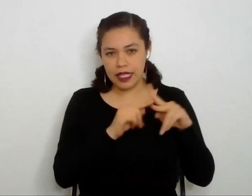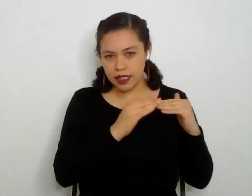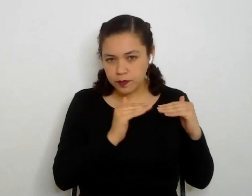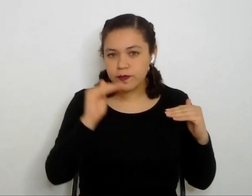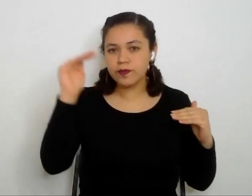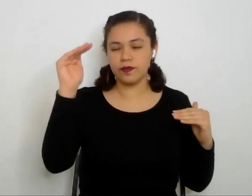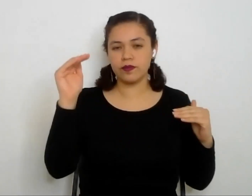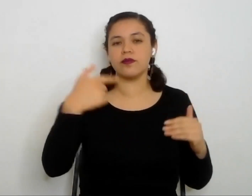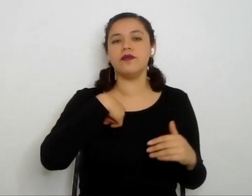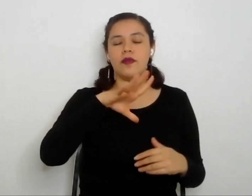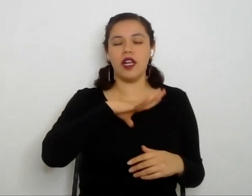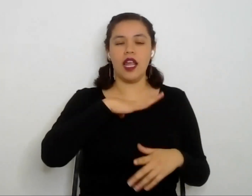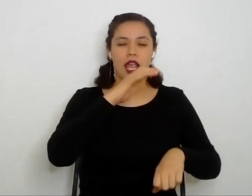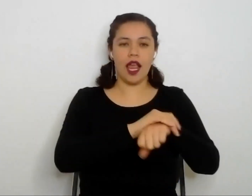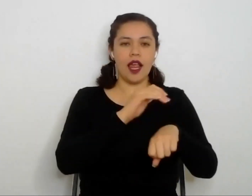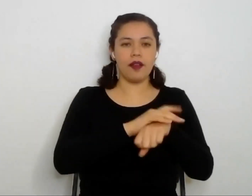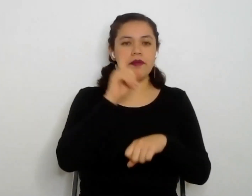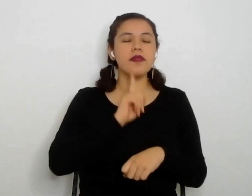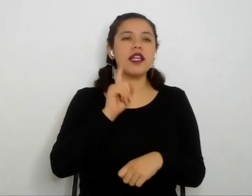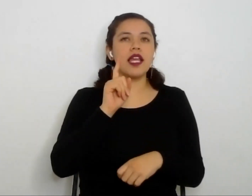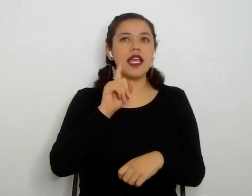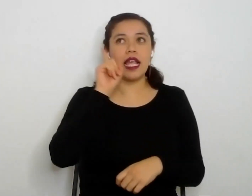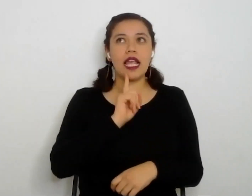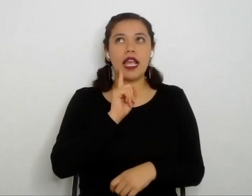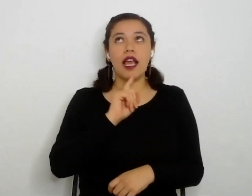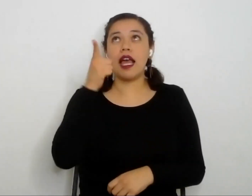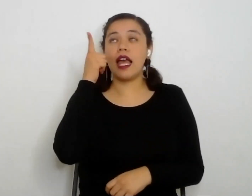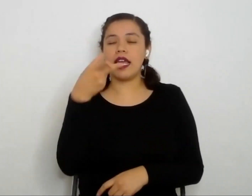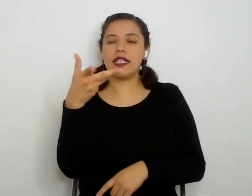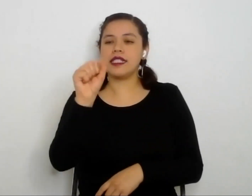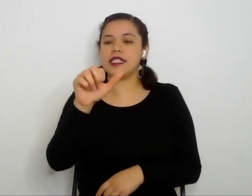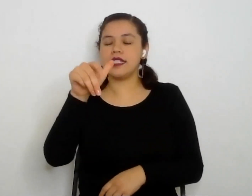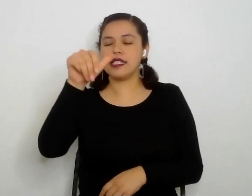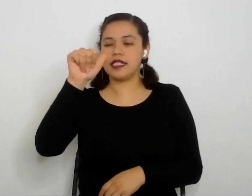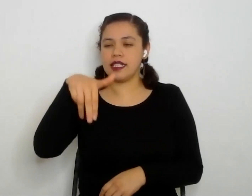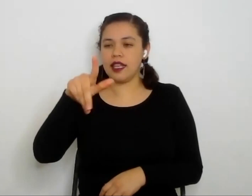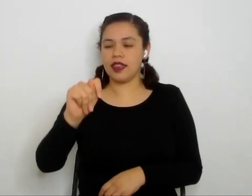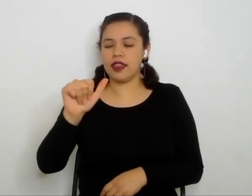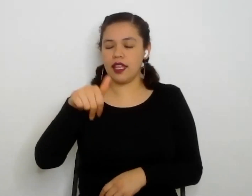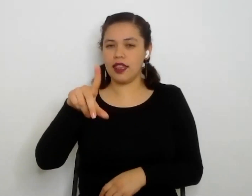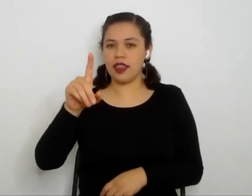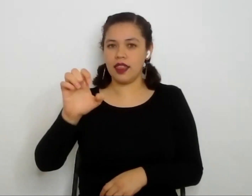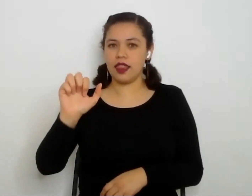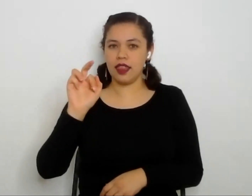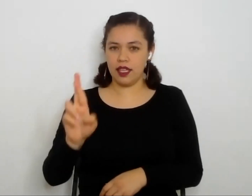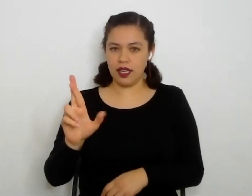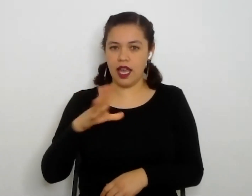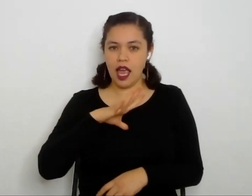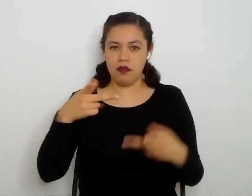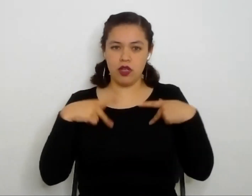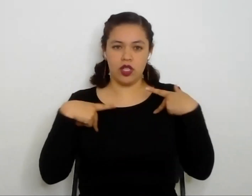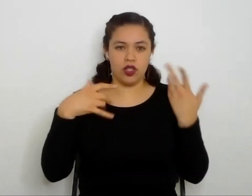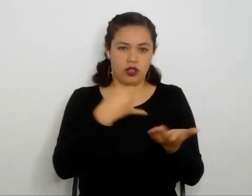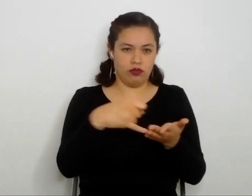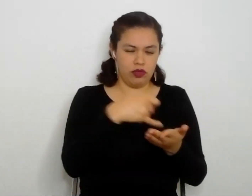Tengo una amiga que trabaja en Santander que me dice que tienen jornaleros porque no sé qué